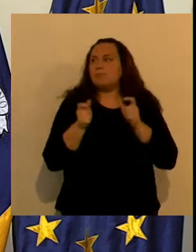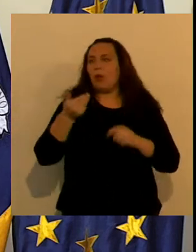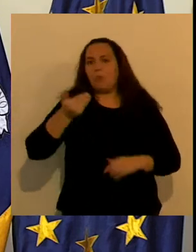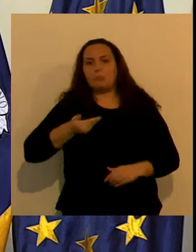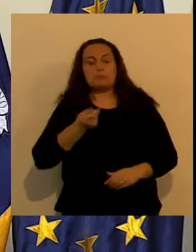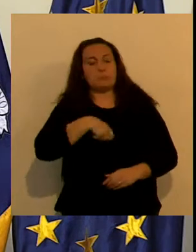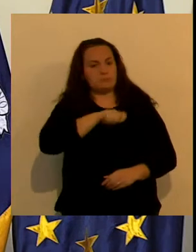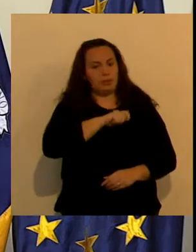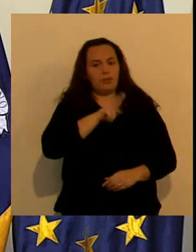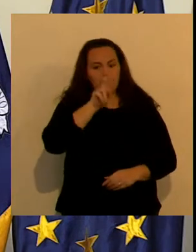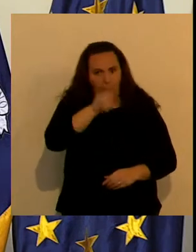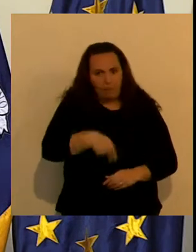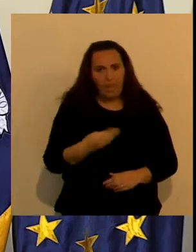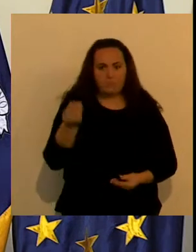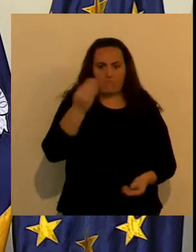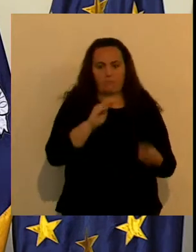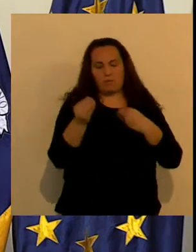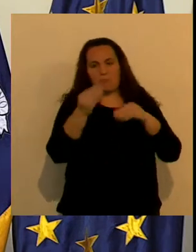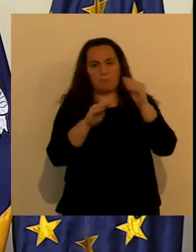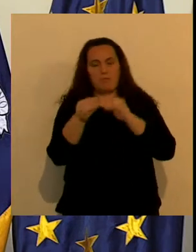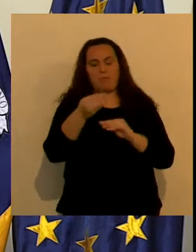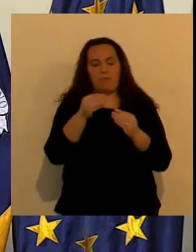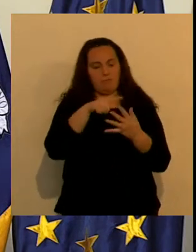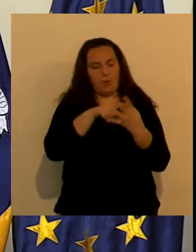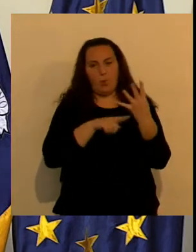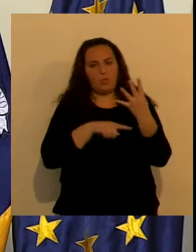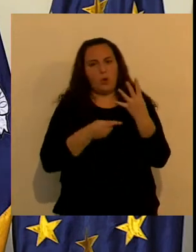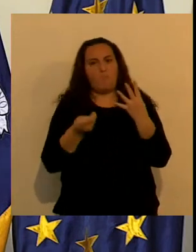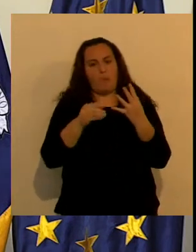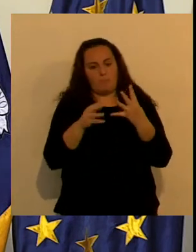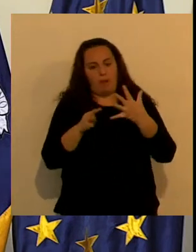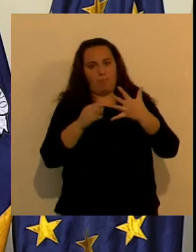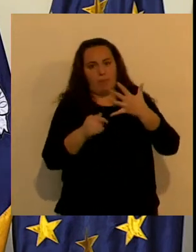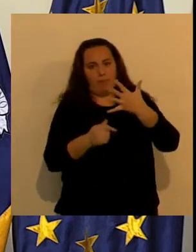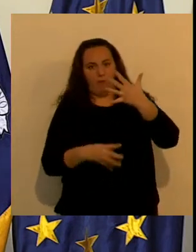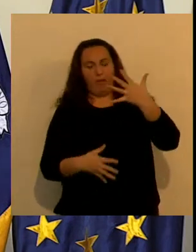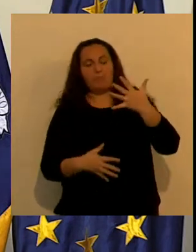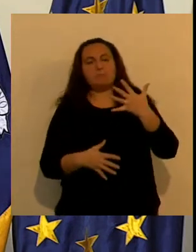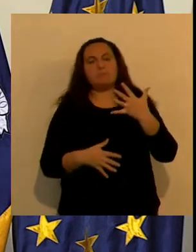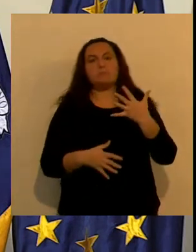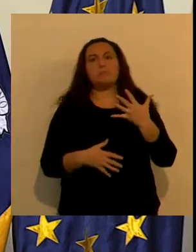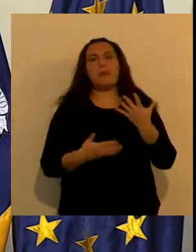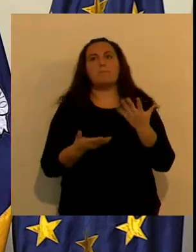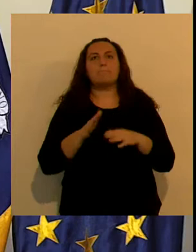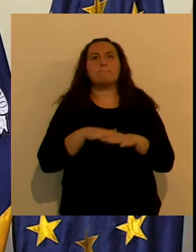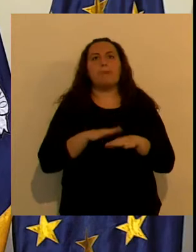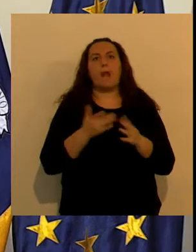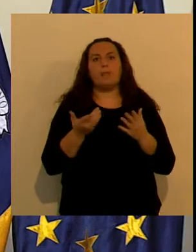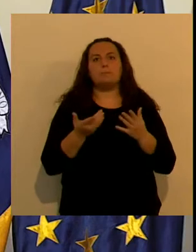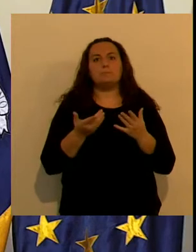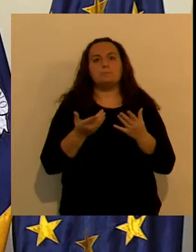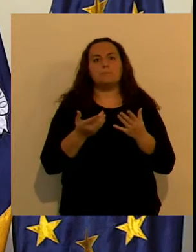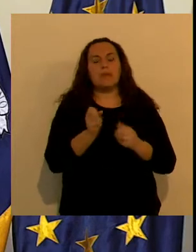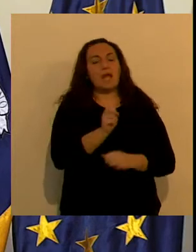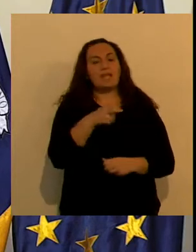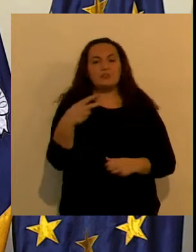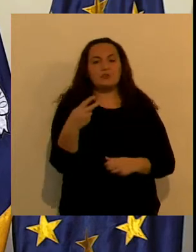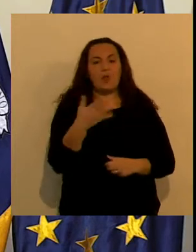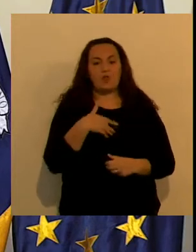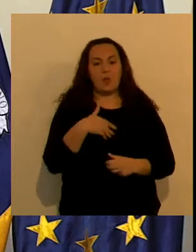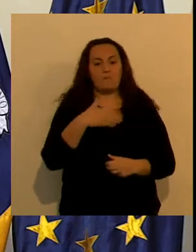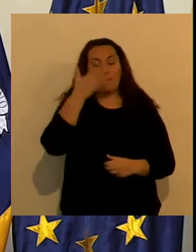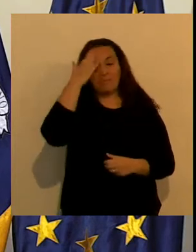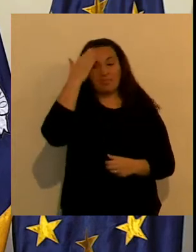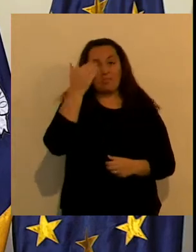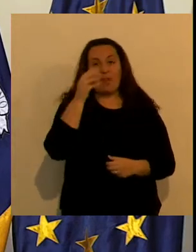española. Vamos a ir haciendo, la idea era ir haciendo que en ella se vieran representados los principales